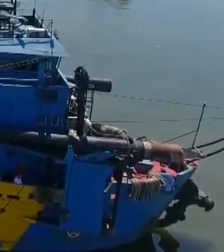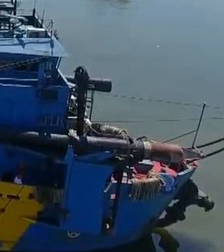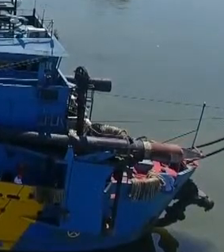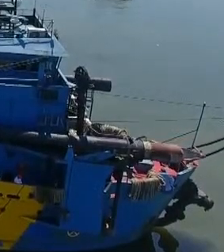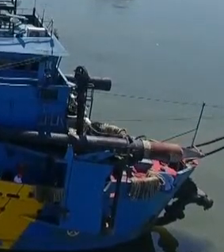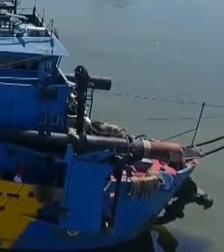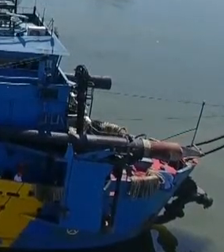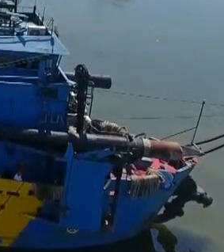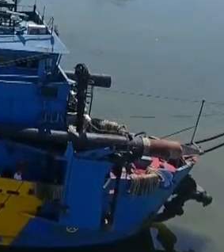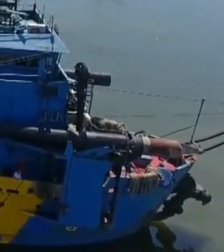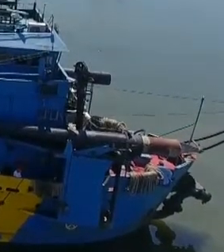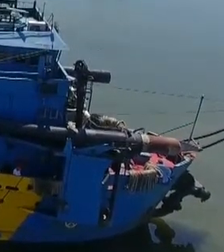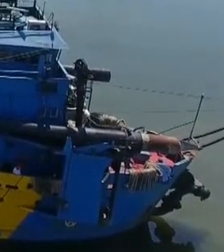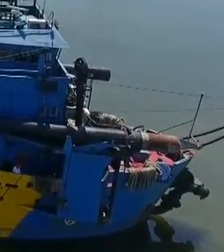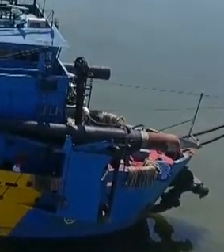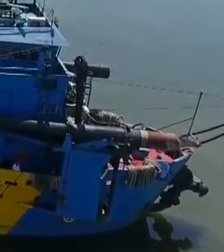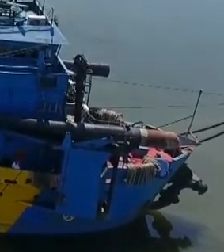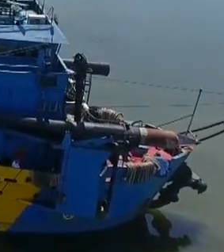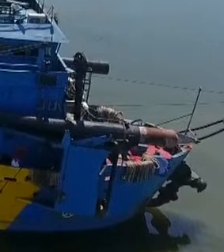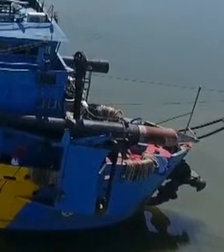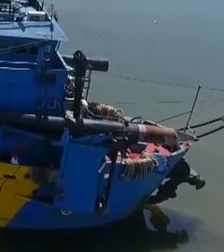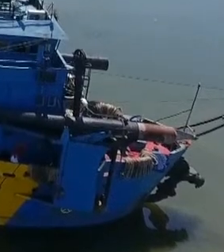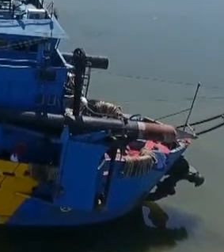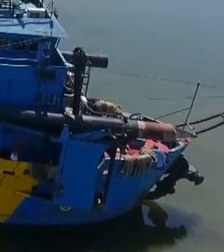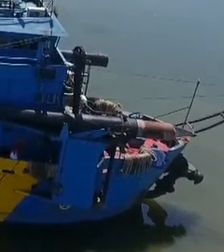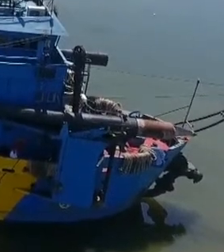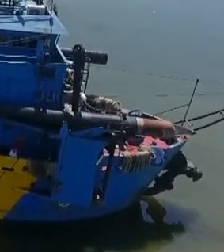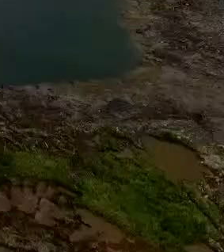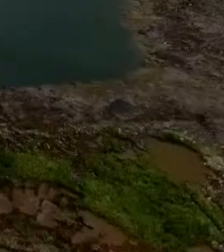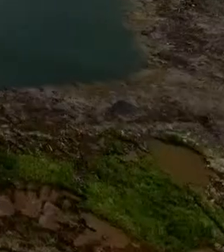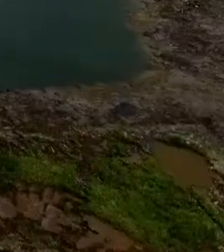muelle tiene un progreso de 42%.